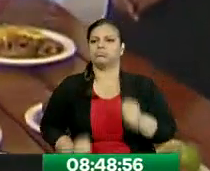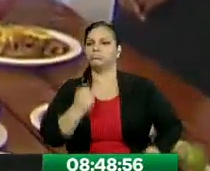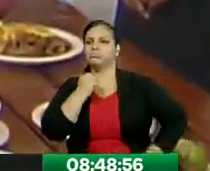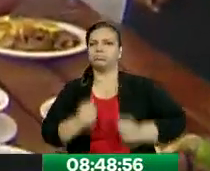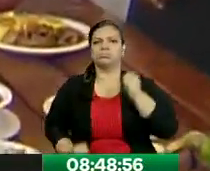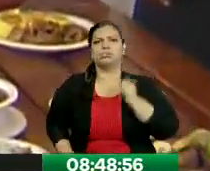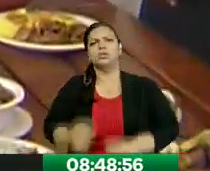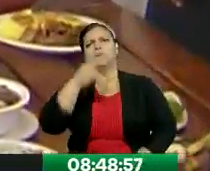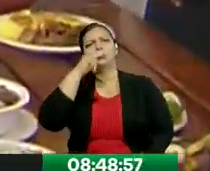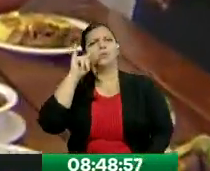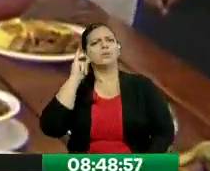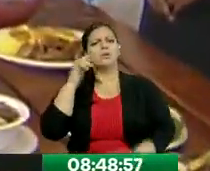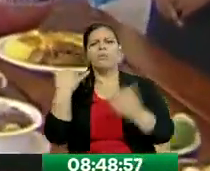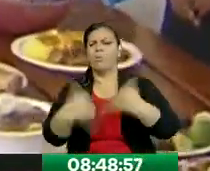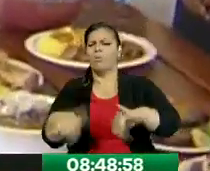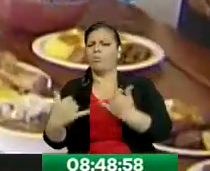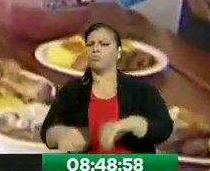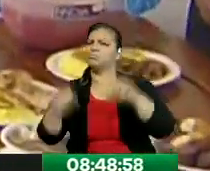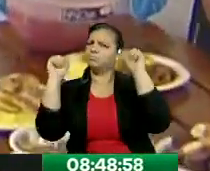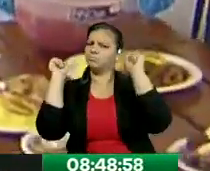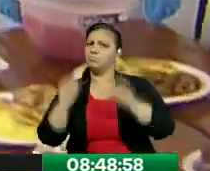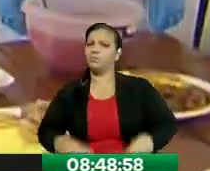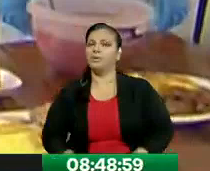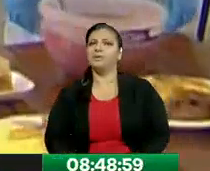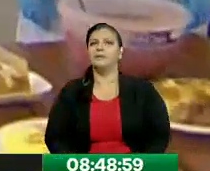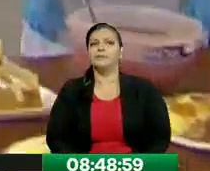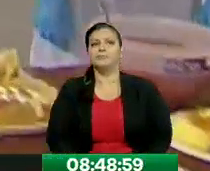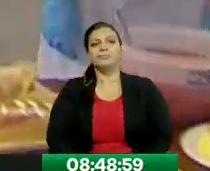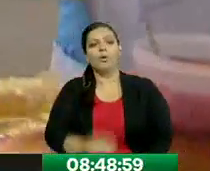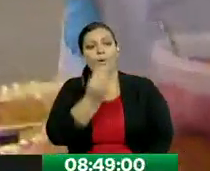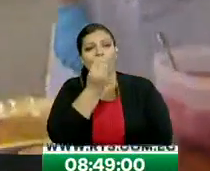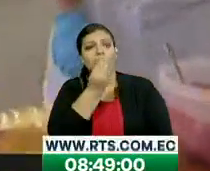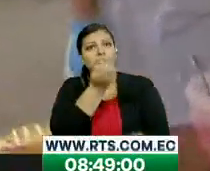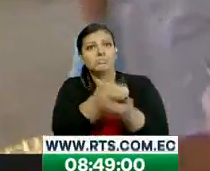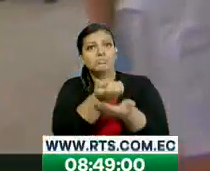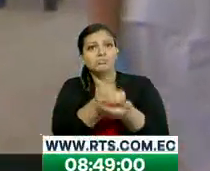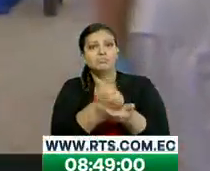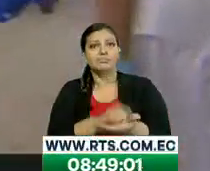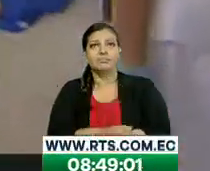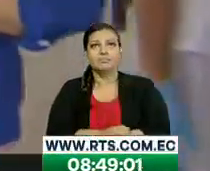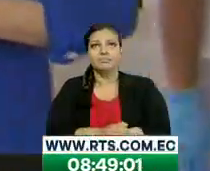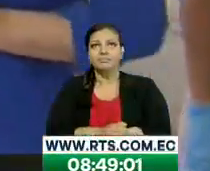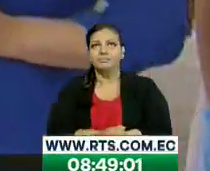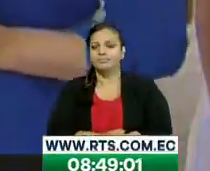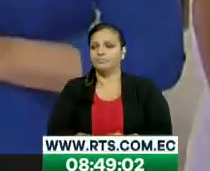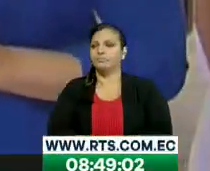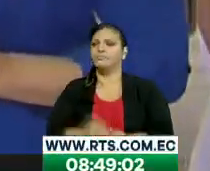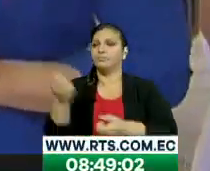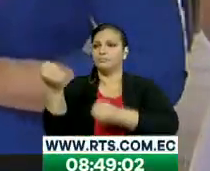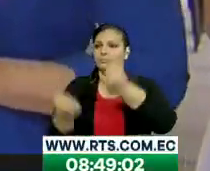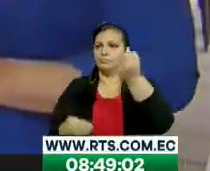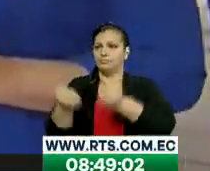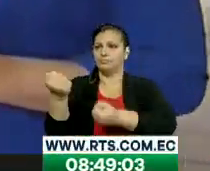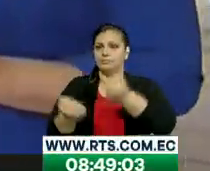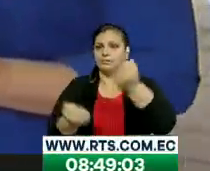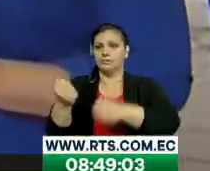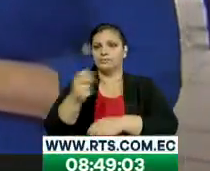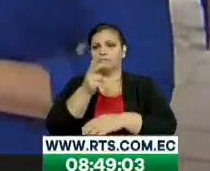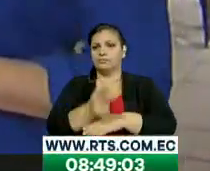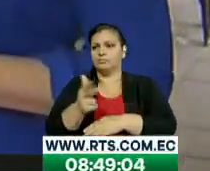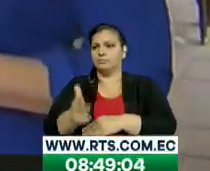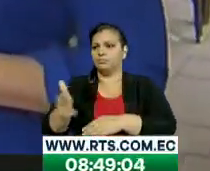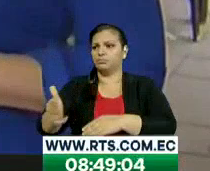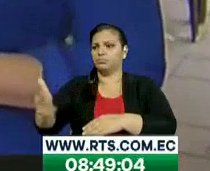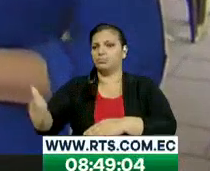estas delicias. Por supuesto, tenemos varias actividades y está muy bien también mencionar el tema del parqueadero. Parqueadero es totalmente gratuito, tenemos